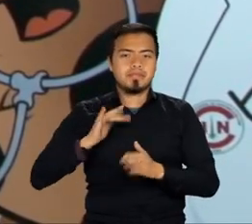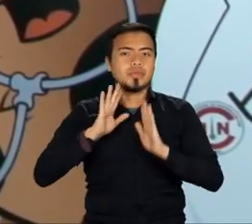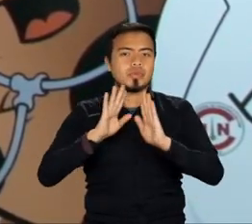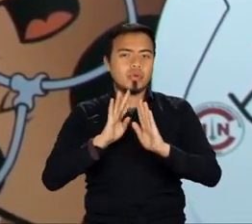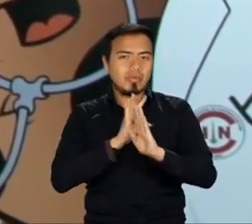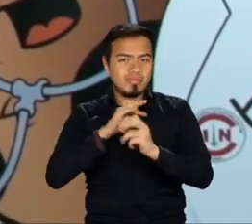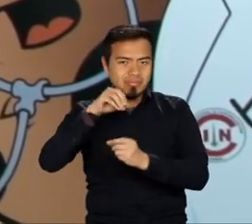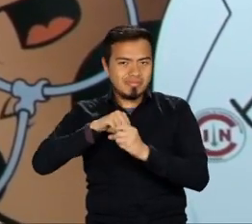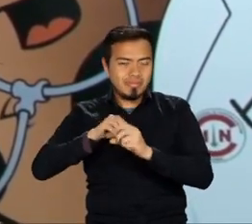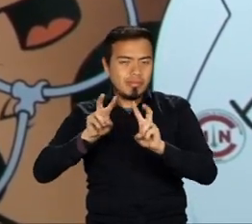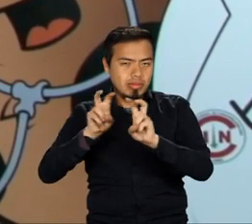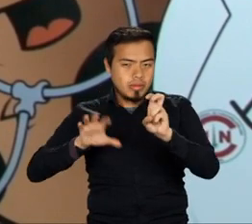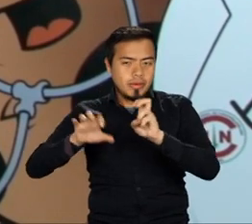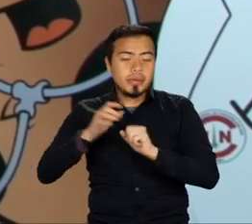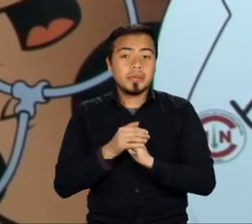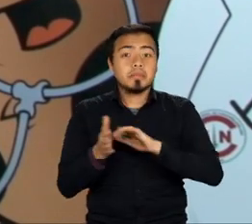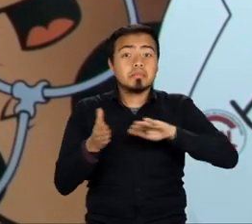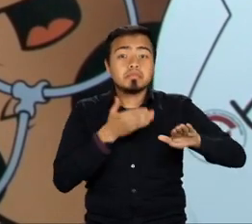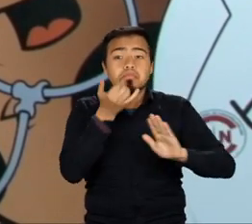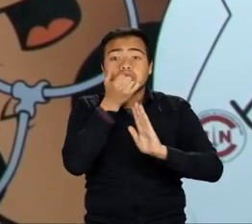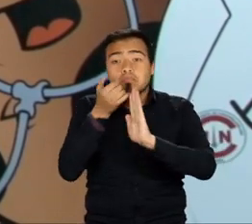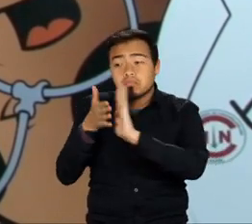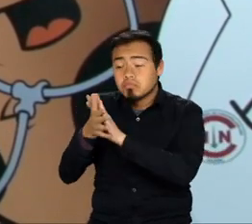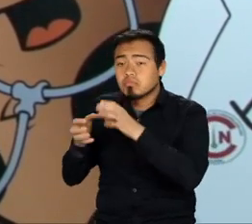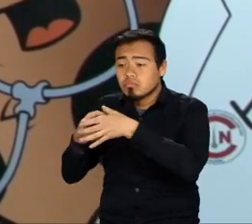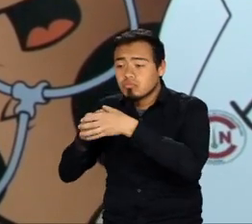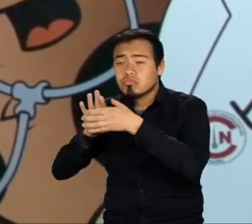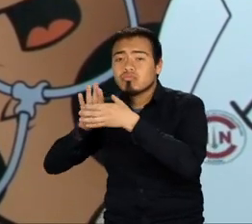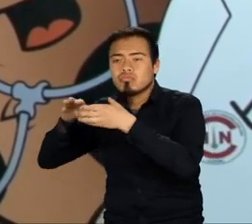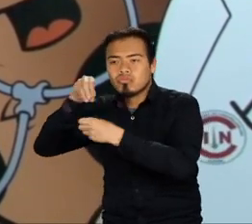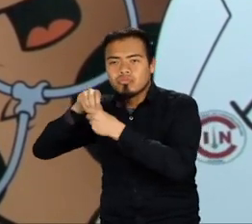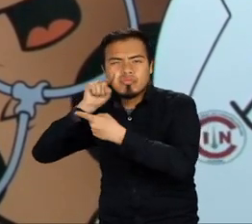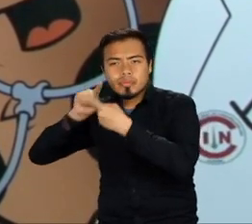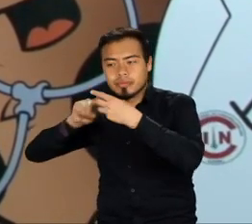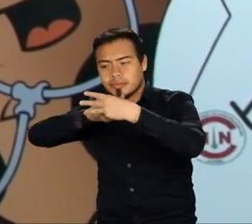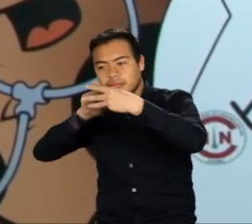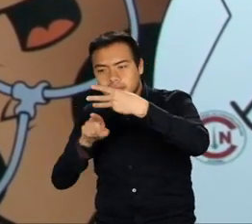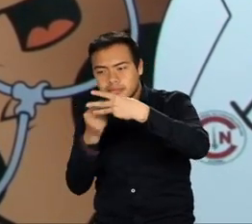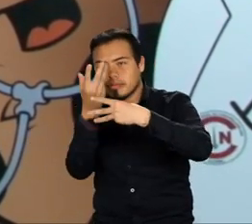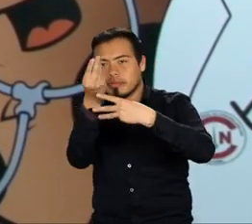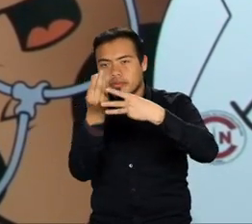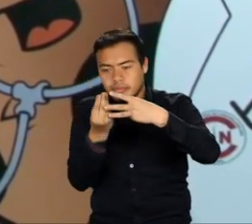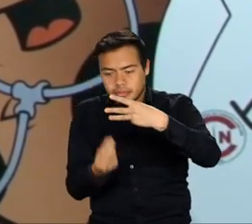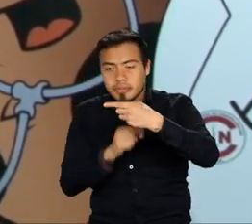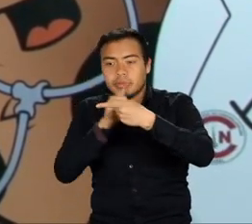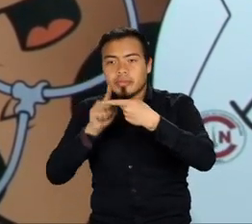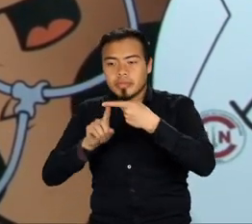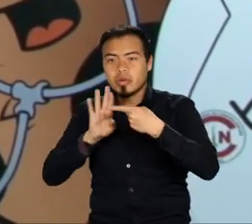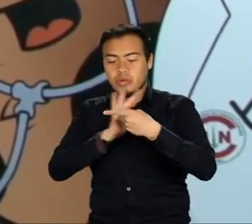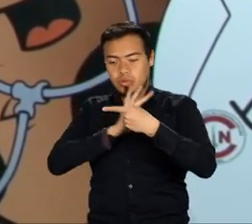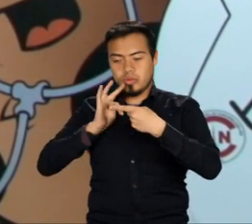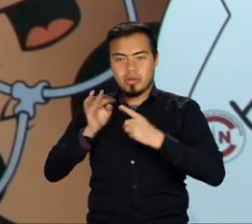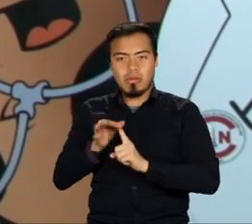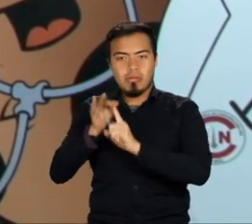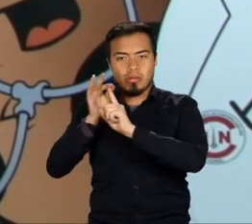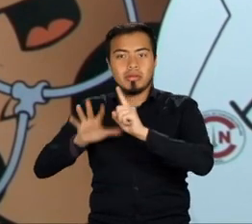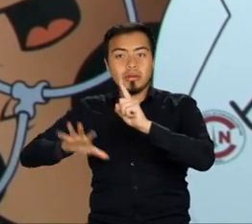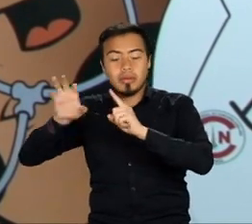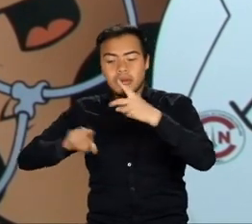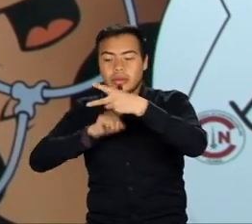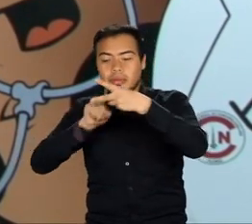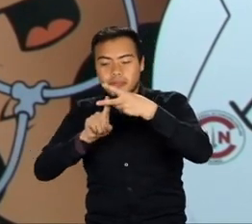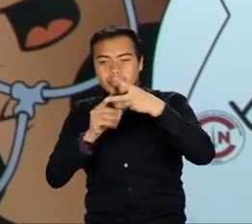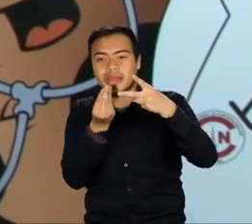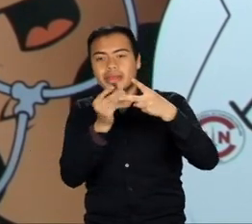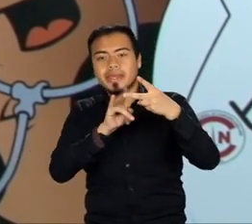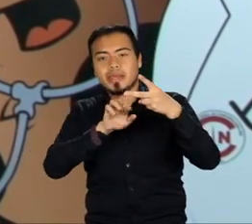oncología pediátrica, digamos, el tratamiento oncológico en tres pilares: el tratamiento con quimioterapia, el